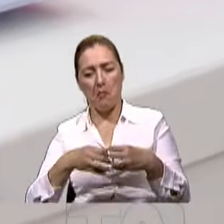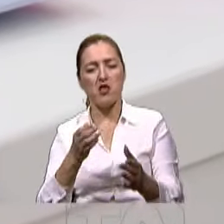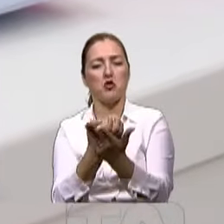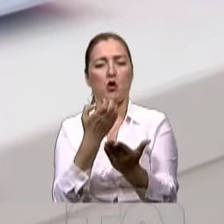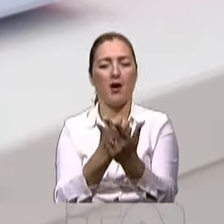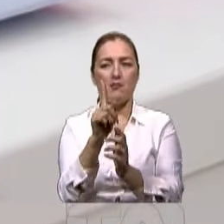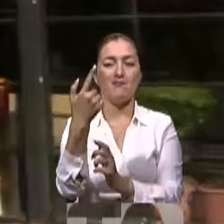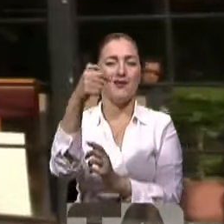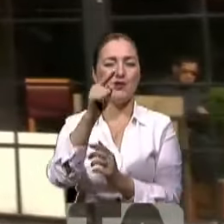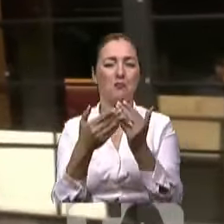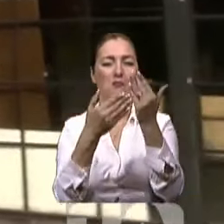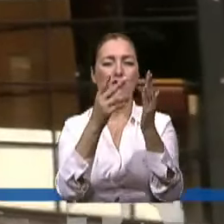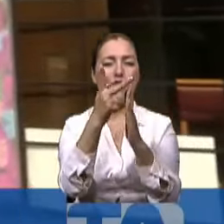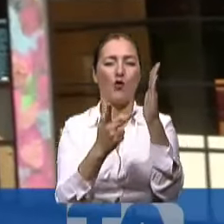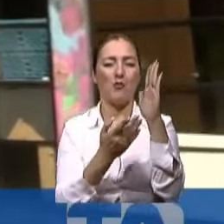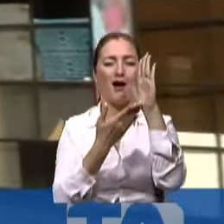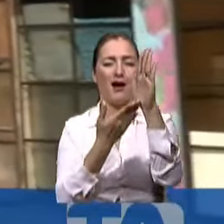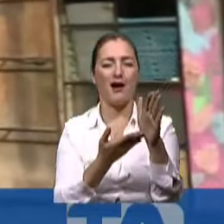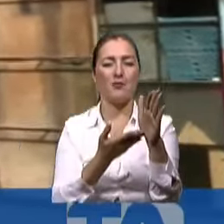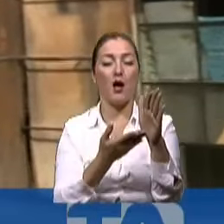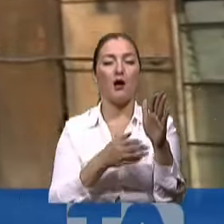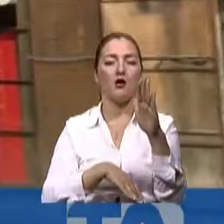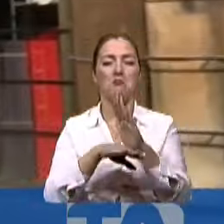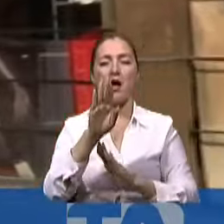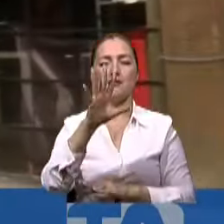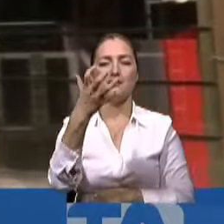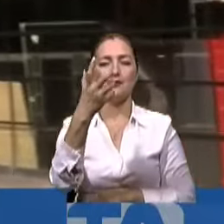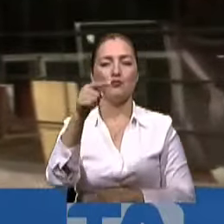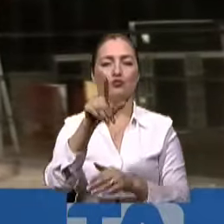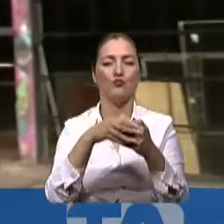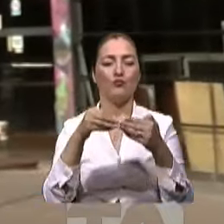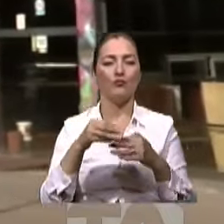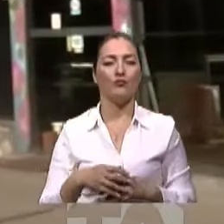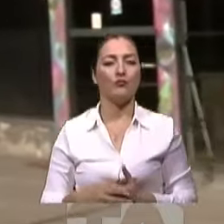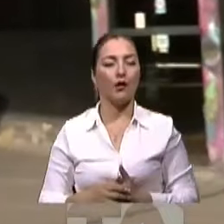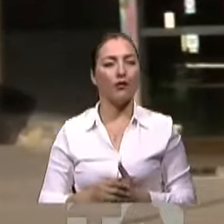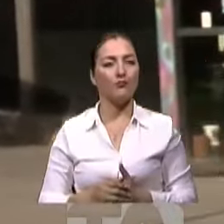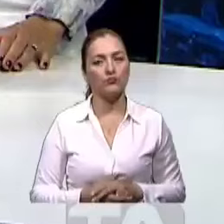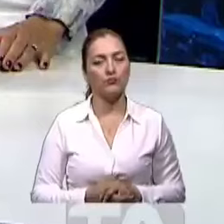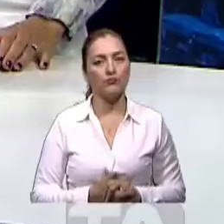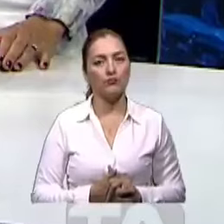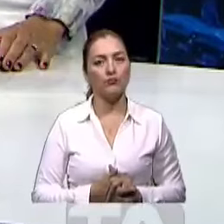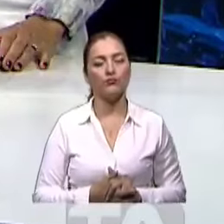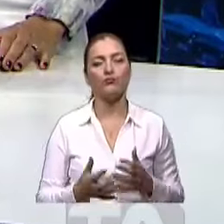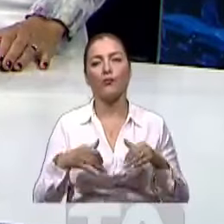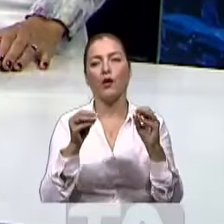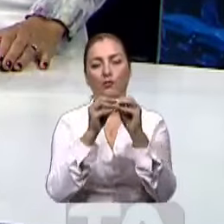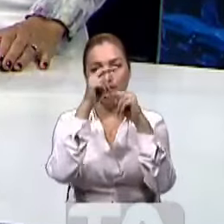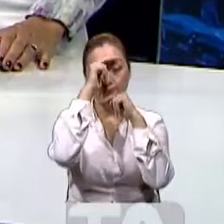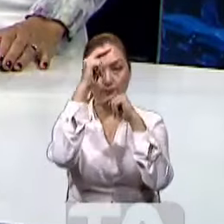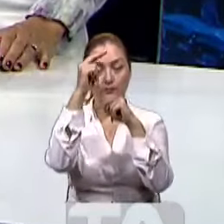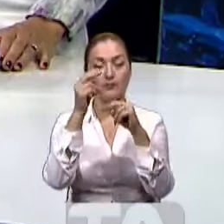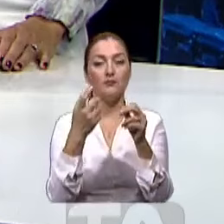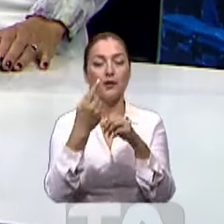millonarias. Solo en torno a eventos programados, estas sobrepasarían los 15 millones de dólares. Estamos de regreso y aunque ya pasó